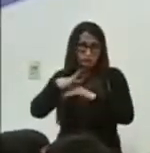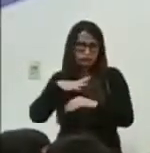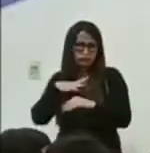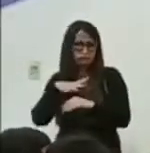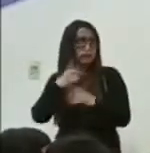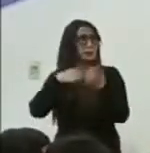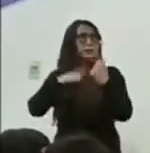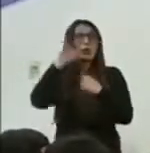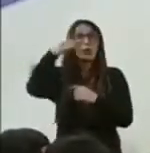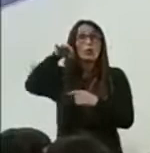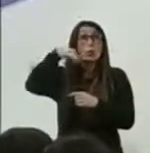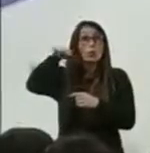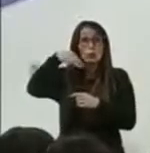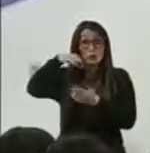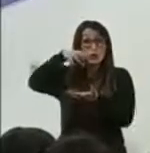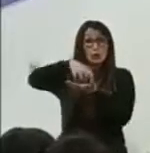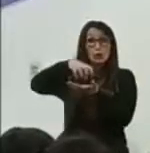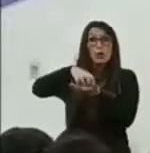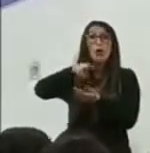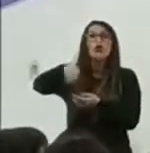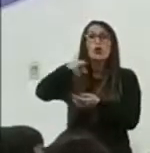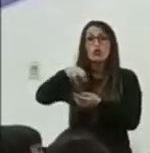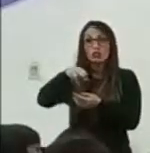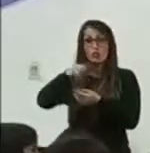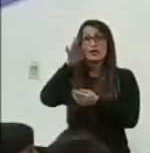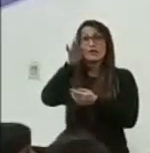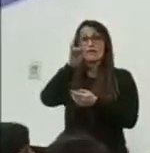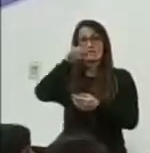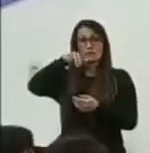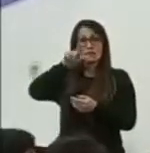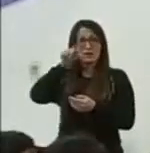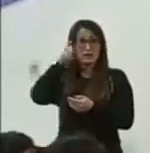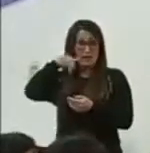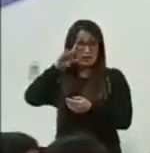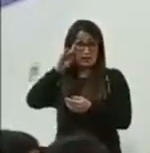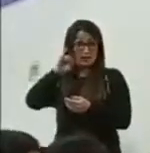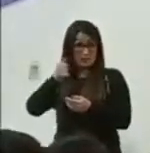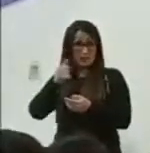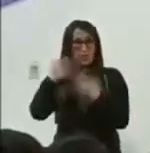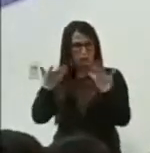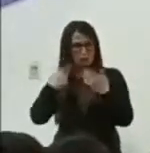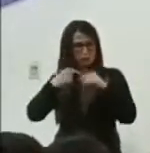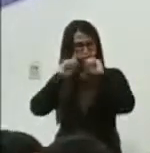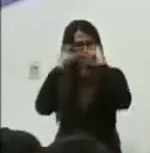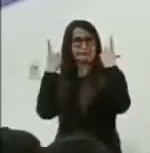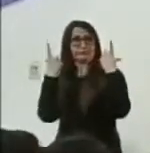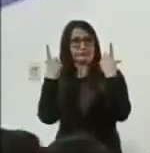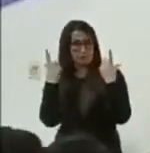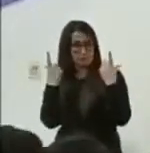En el único lugar donde eso no pasa es en Finlandia. Por eso me llamó la atención el artículo.